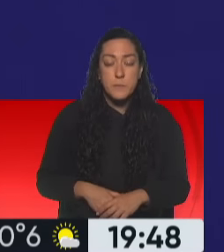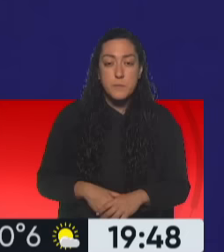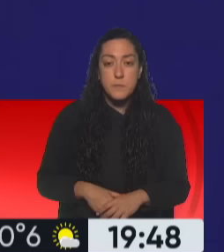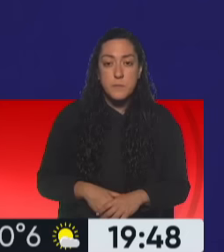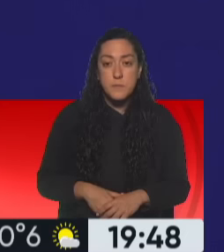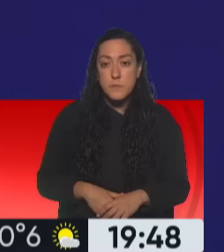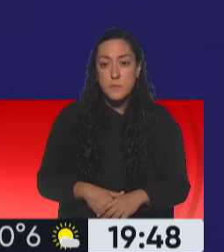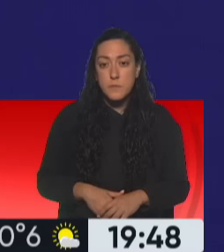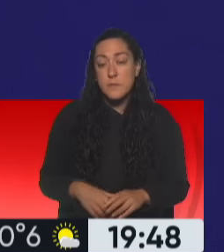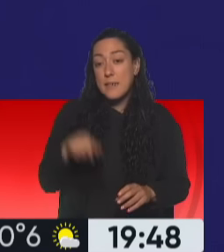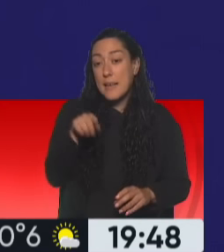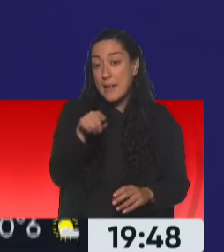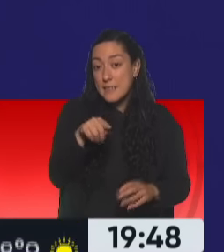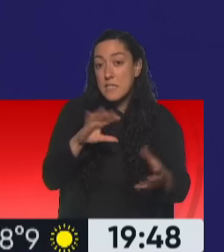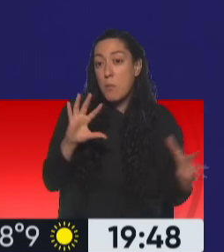en ese modelo,